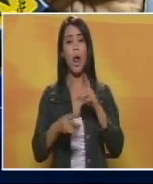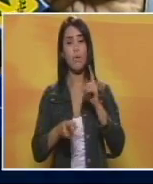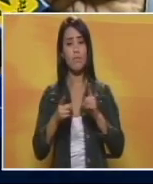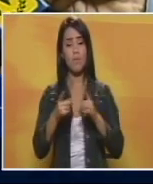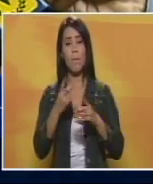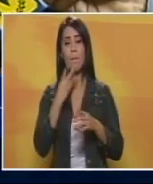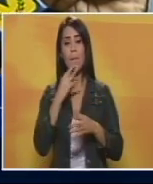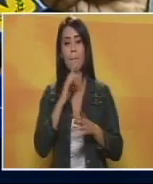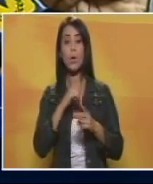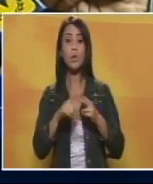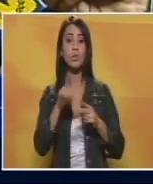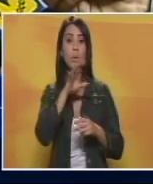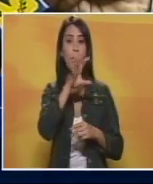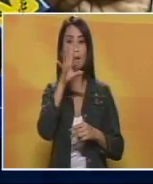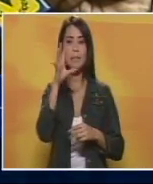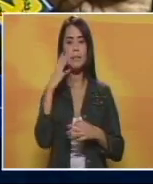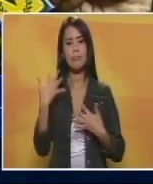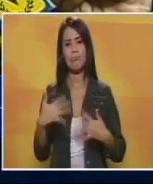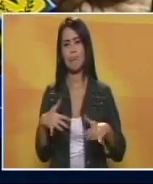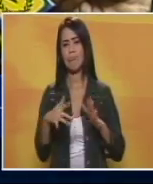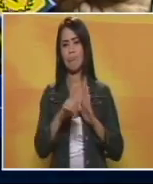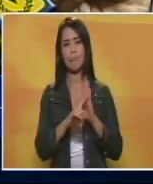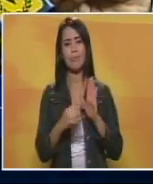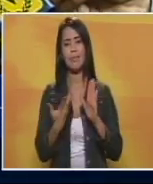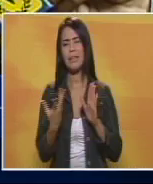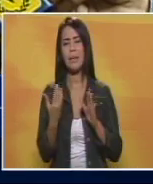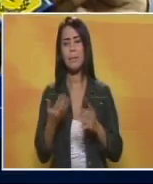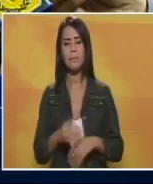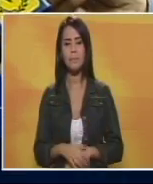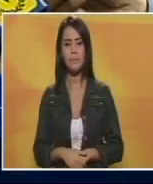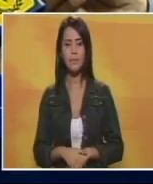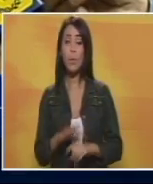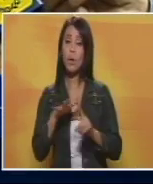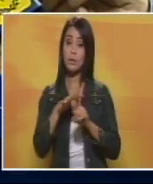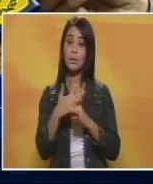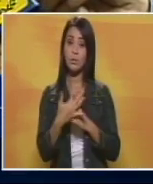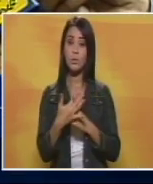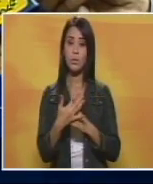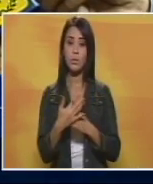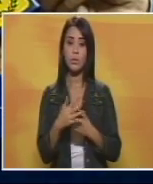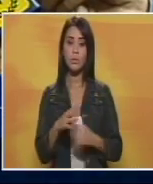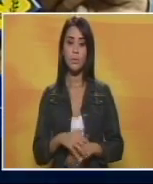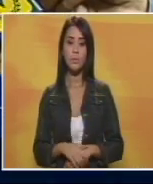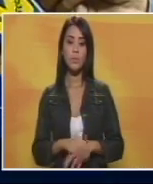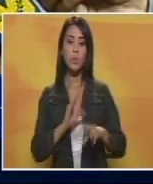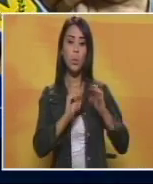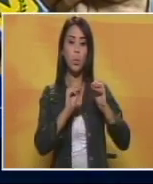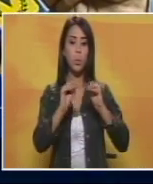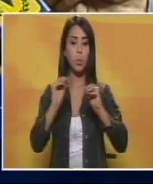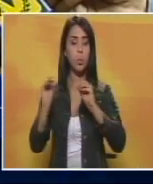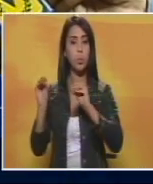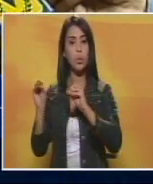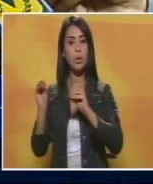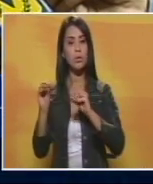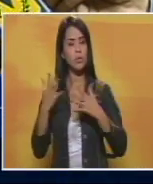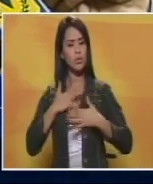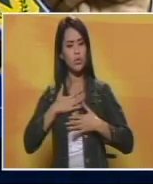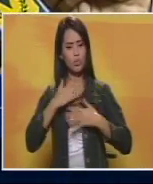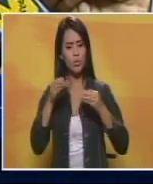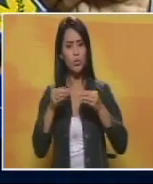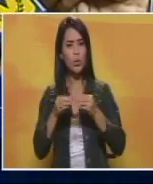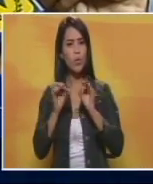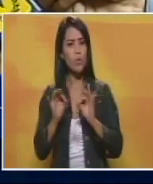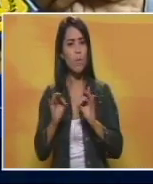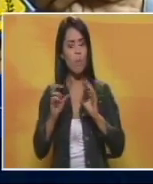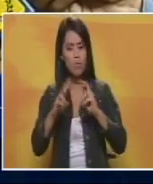ya se ha visto en otros países las consecuencias que ha traído esta situación. Por eso nuestro llamado como órgano de investigación